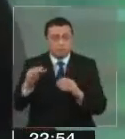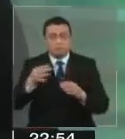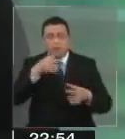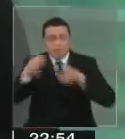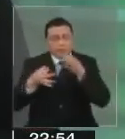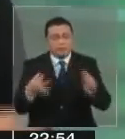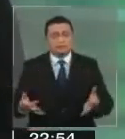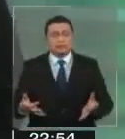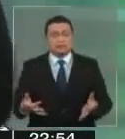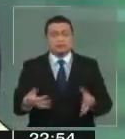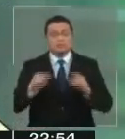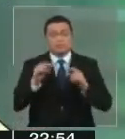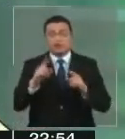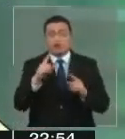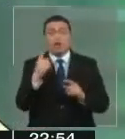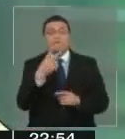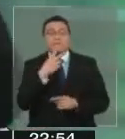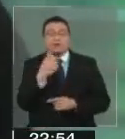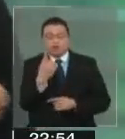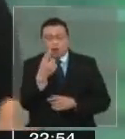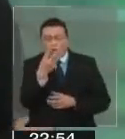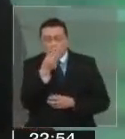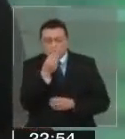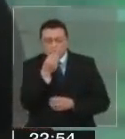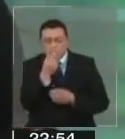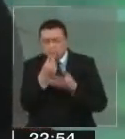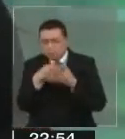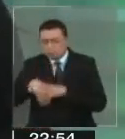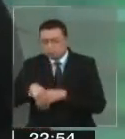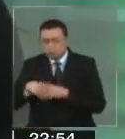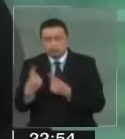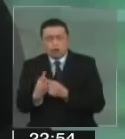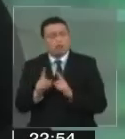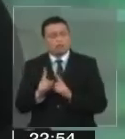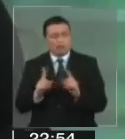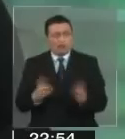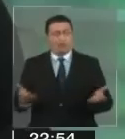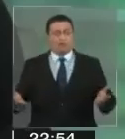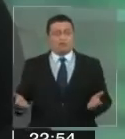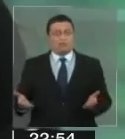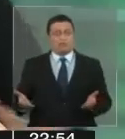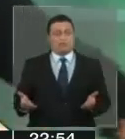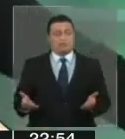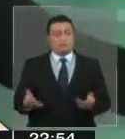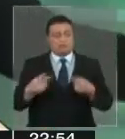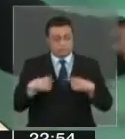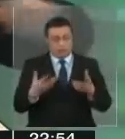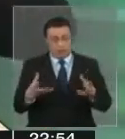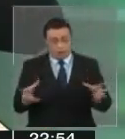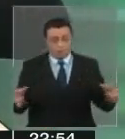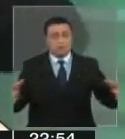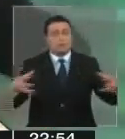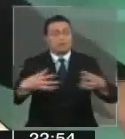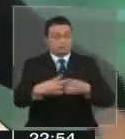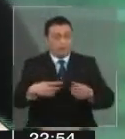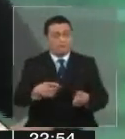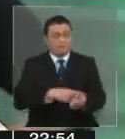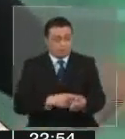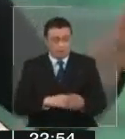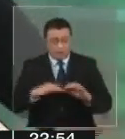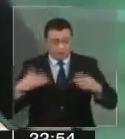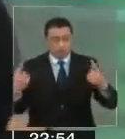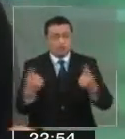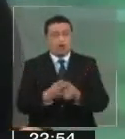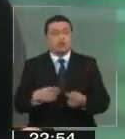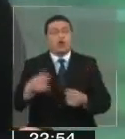decir, que no hay que vivirlo así como en el silencio y solito, no, que hay que involucrar a la familia entera,